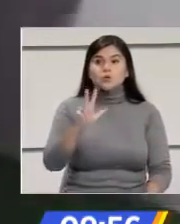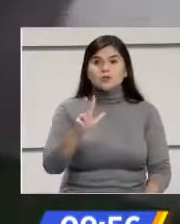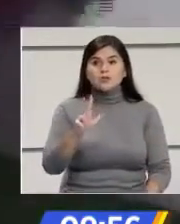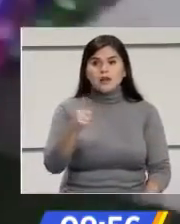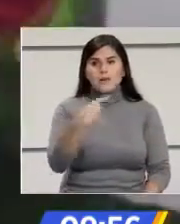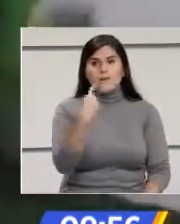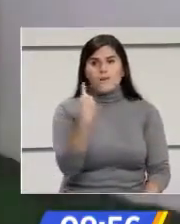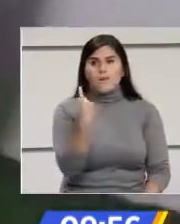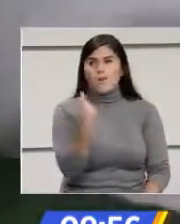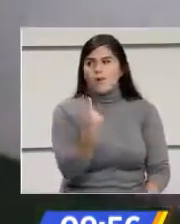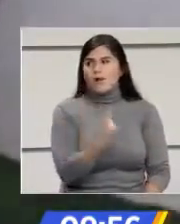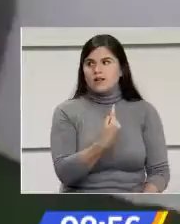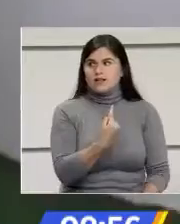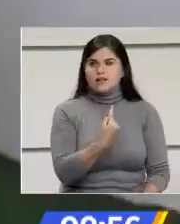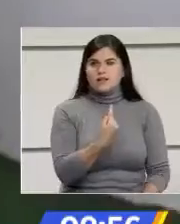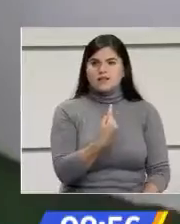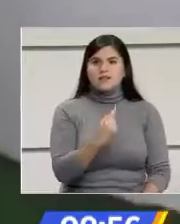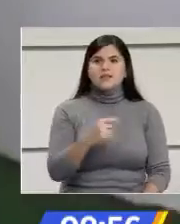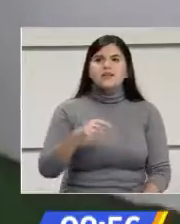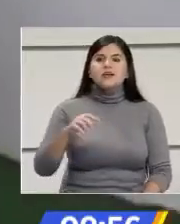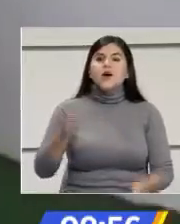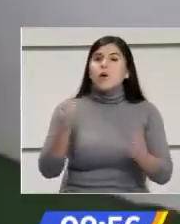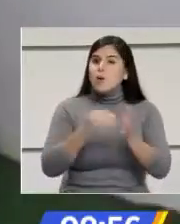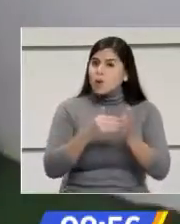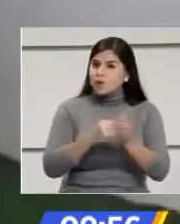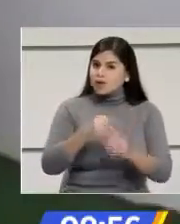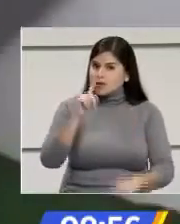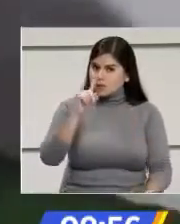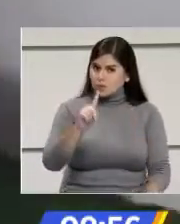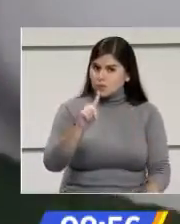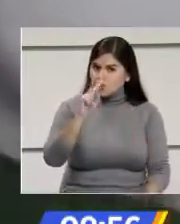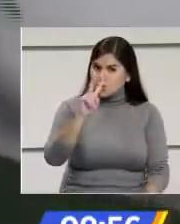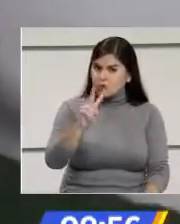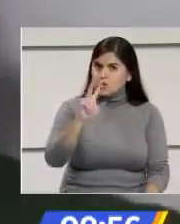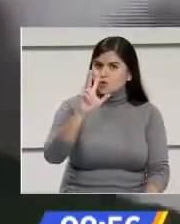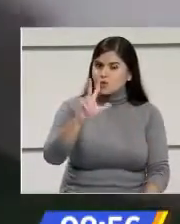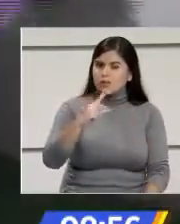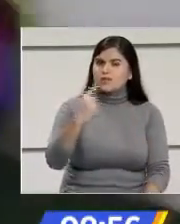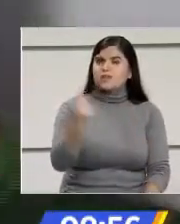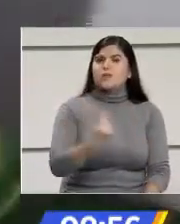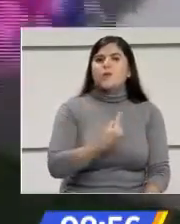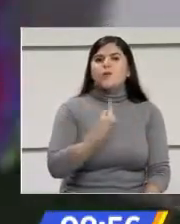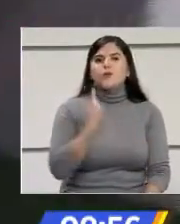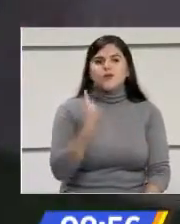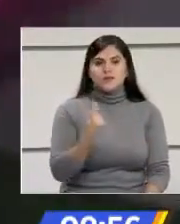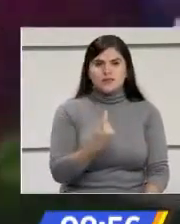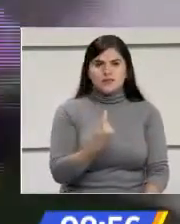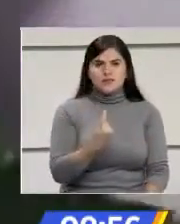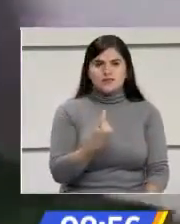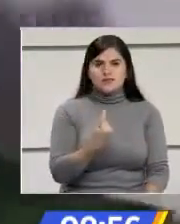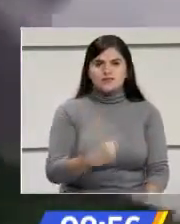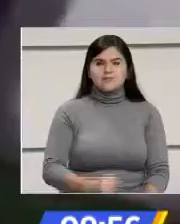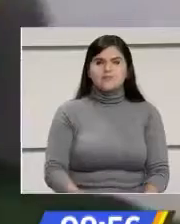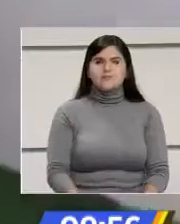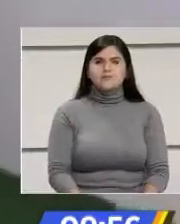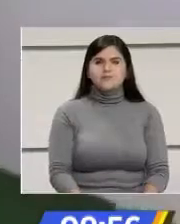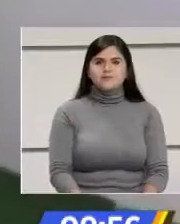y vuelta. Y nuevamente, uno, dos, tres, vuelta.